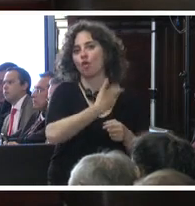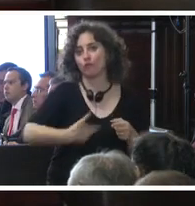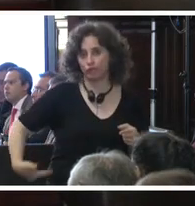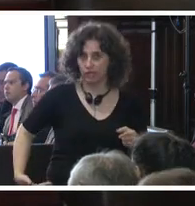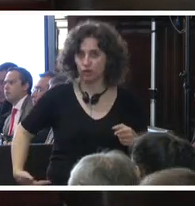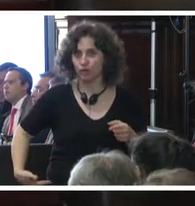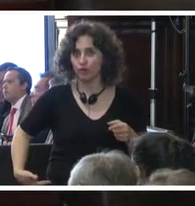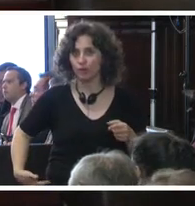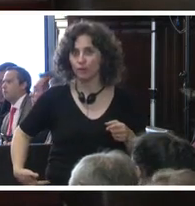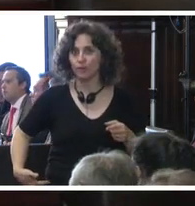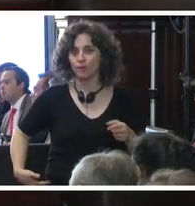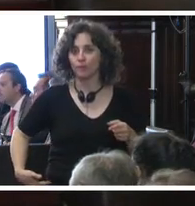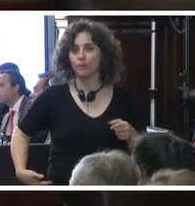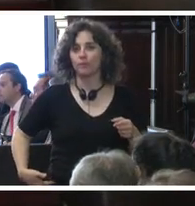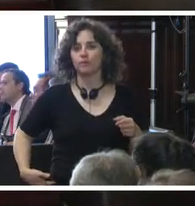Acabo en un segundo.